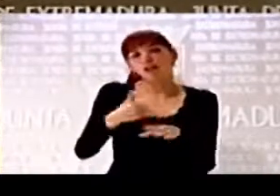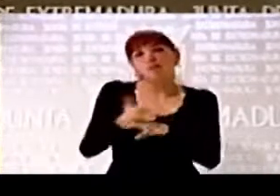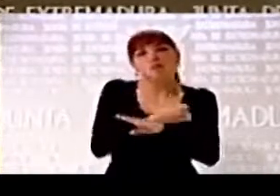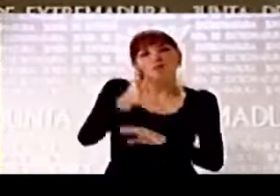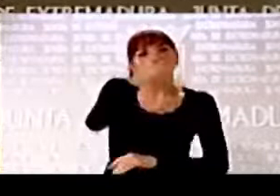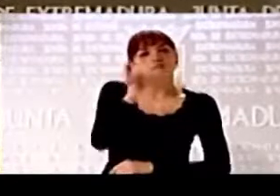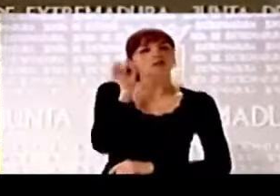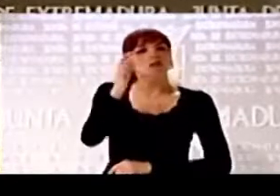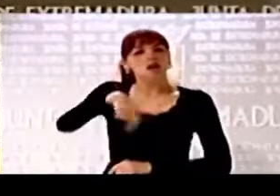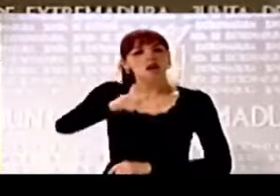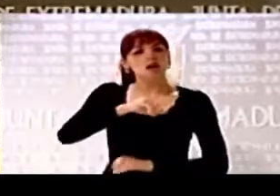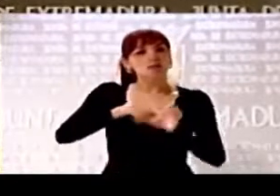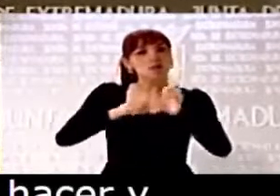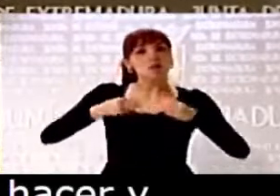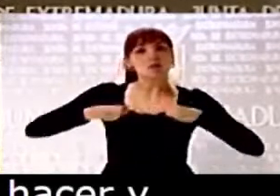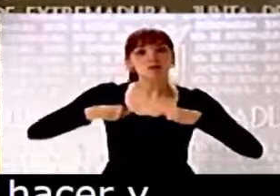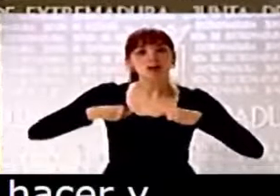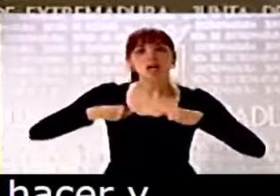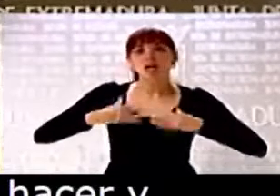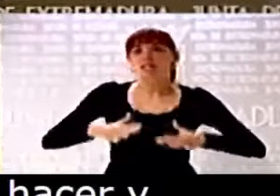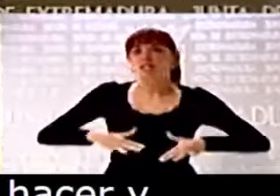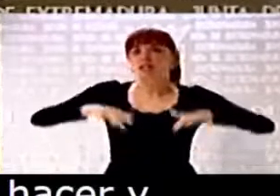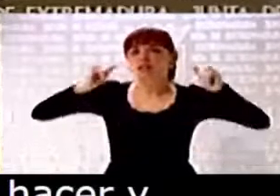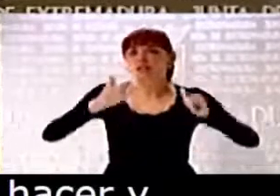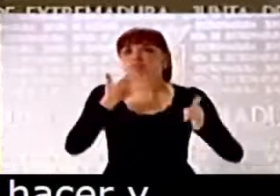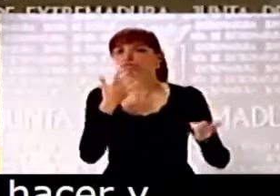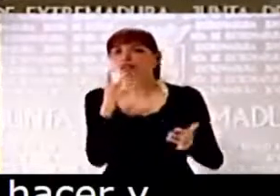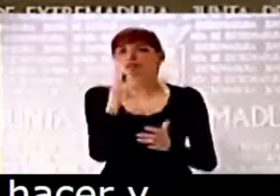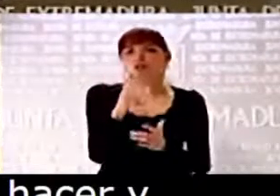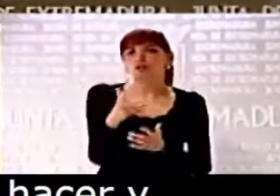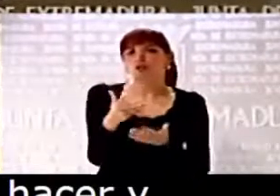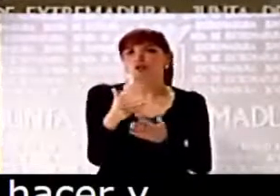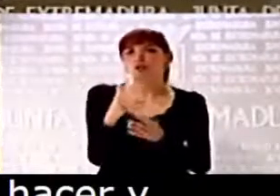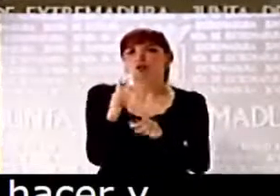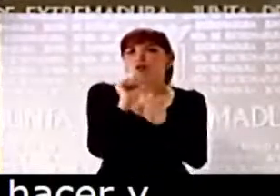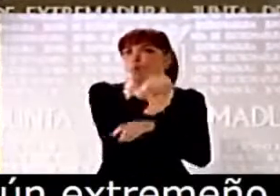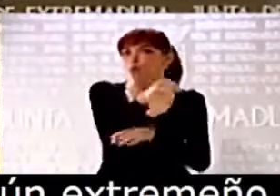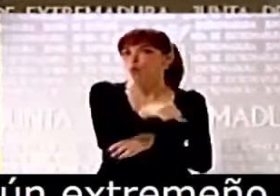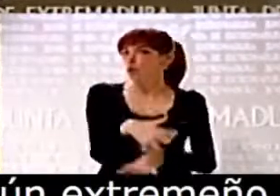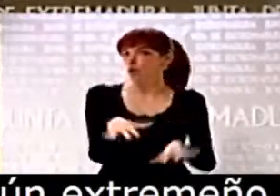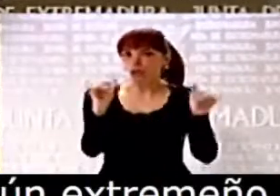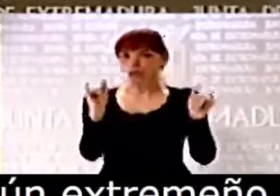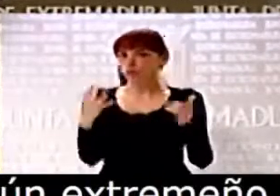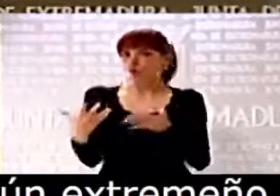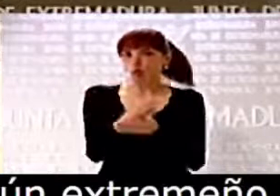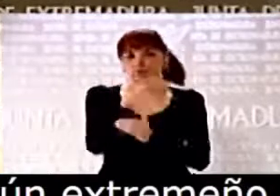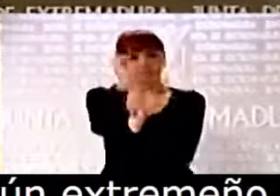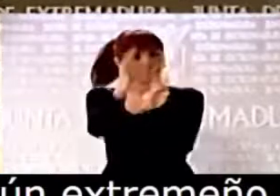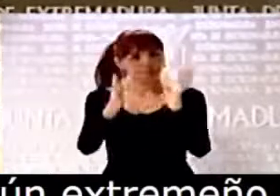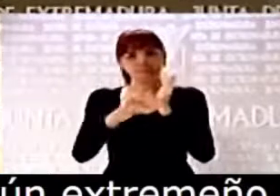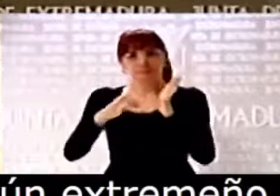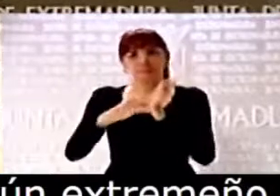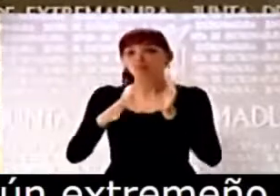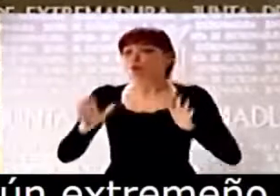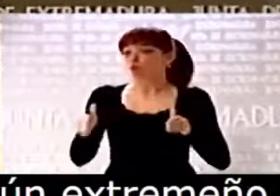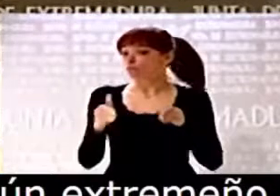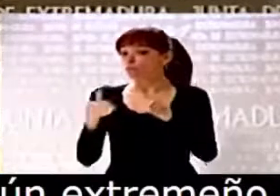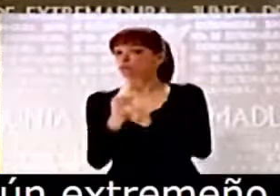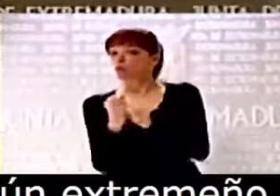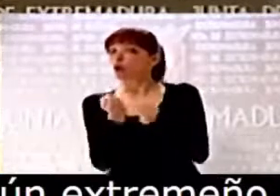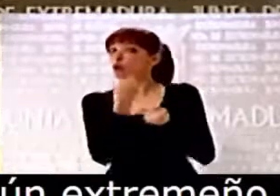extremeña en situación de dependencia no vea garantizados todavía sus derechos, pero desde luego estamos en el camino